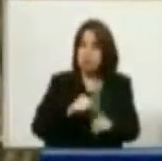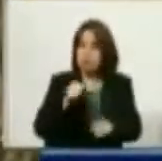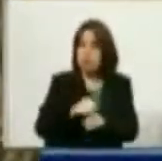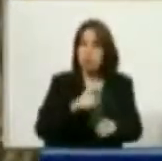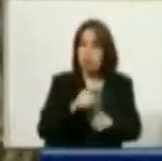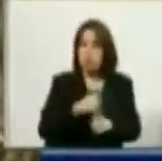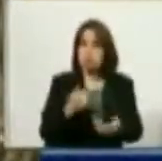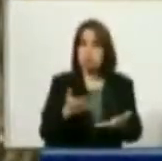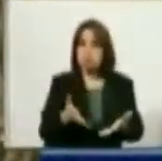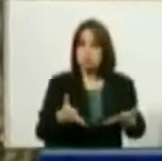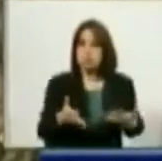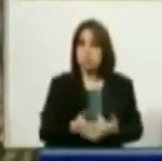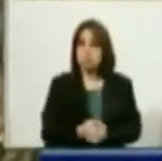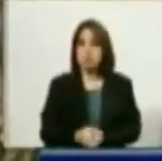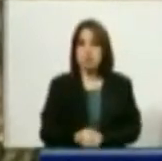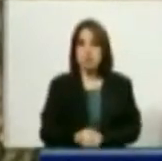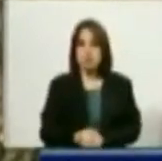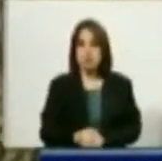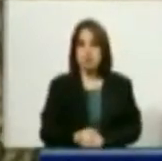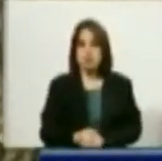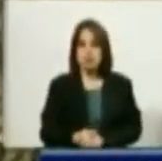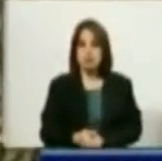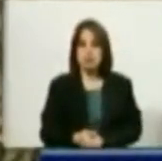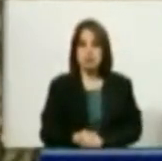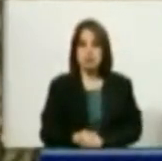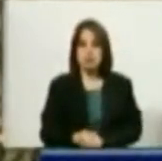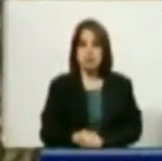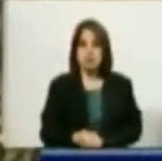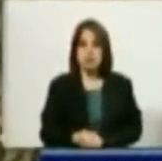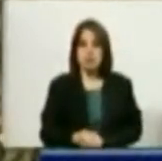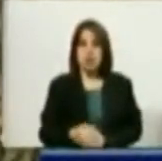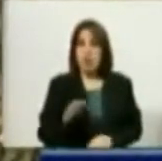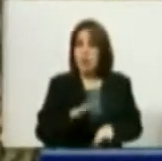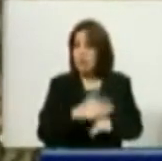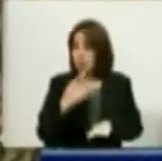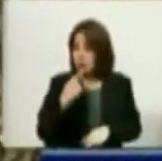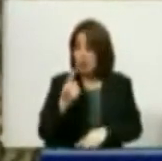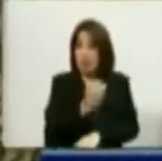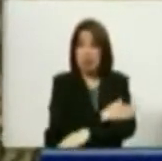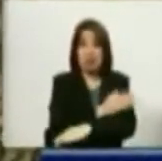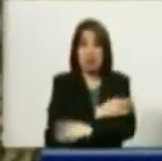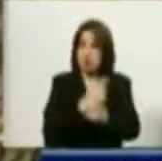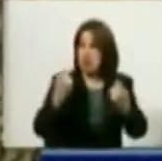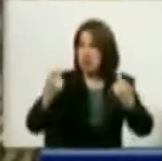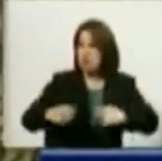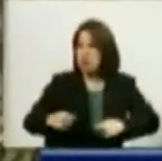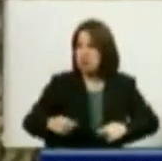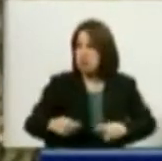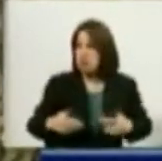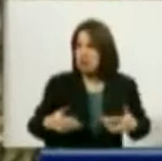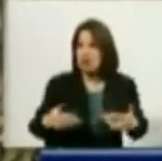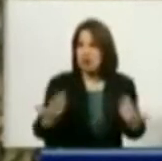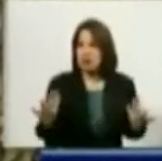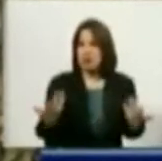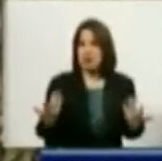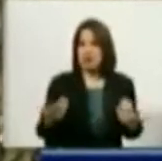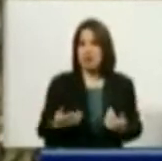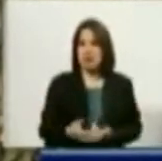también porque la derecha puesta ustedes saben Cuál va a ser titular el día